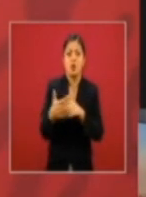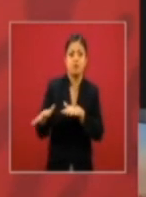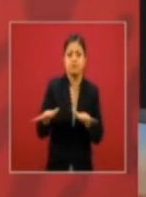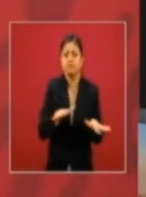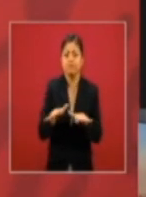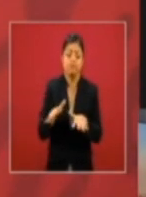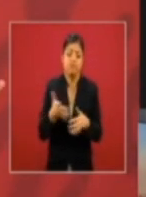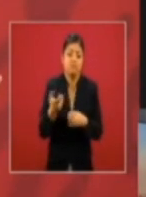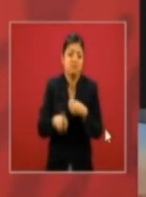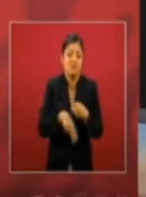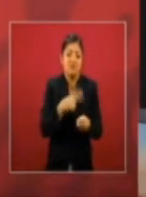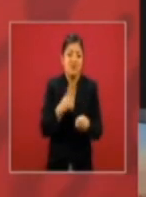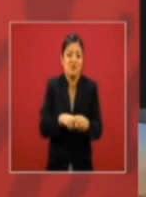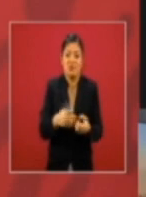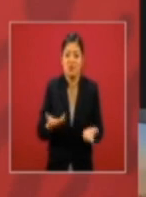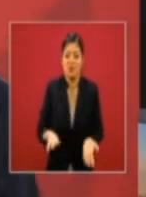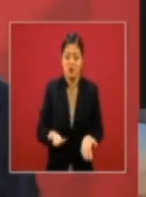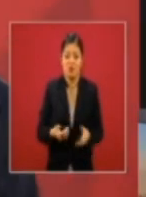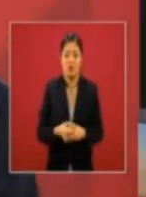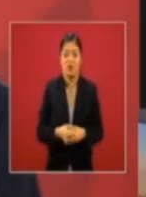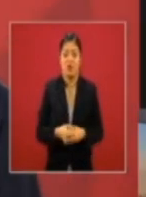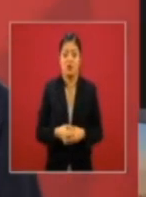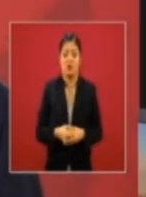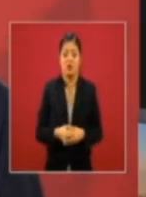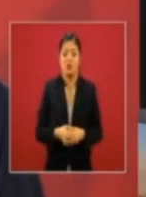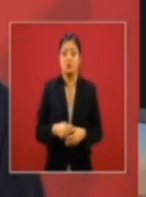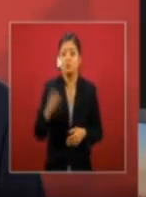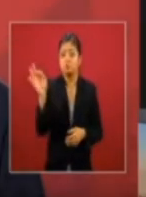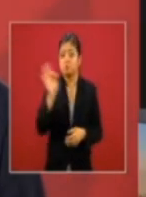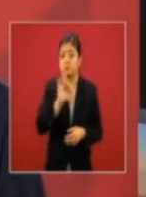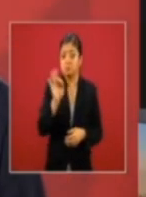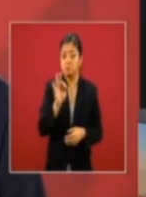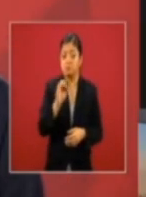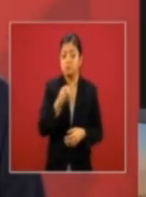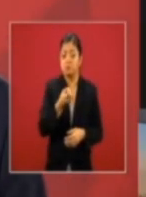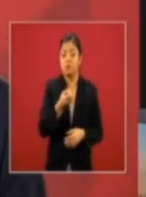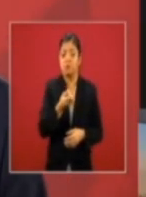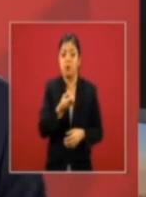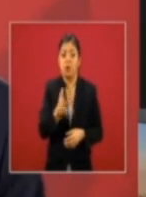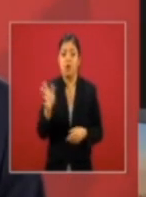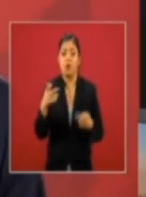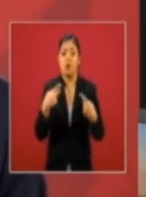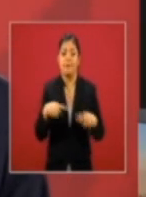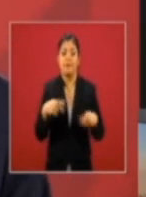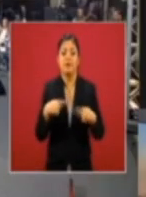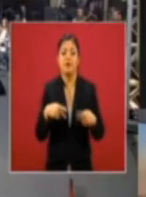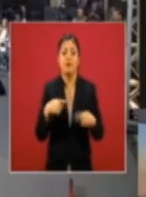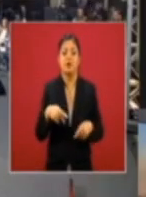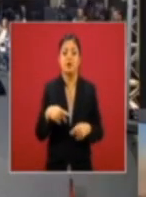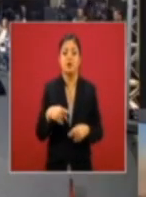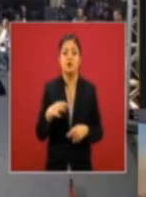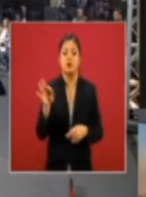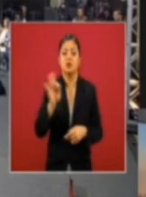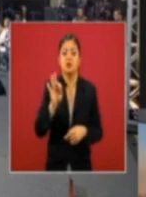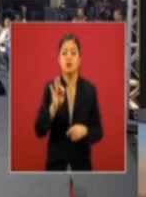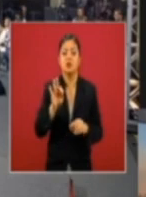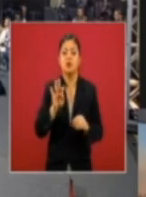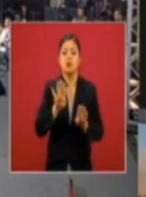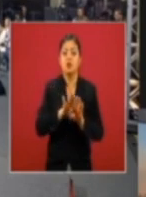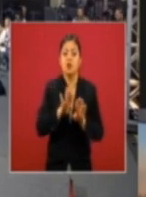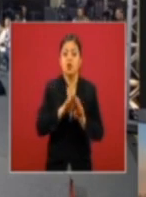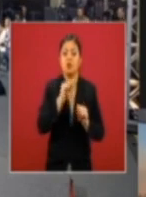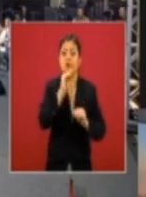terremotos. Entonces, quien persistiera en un momento dado en una construcción de